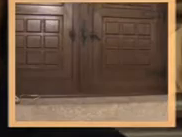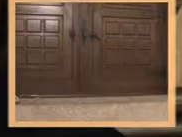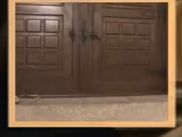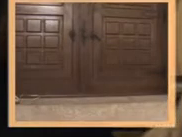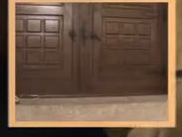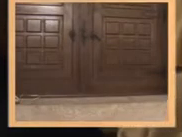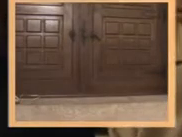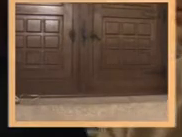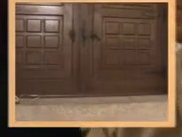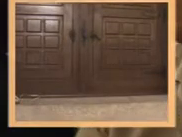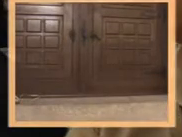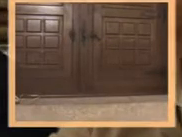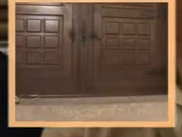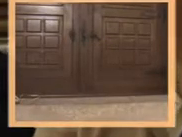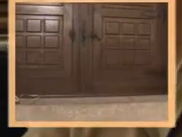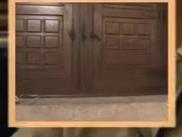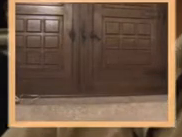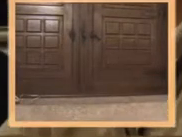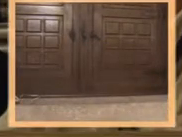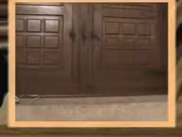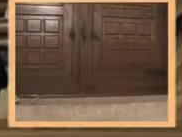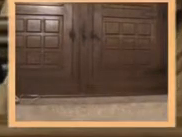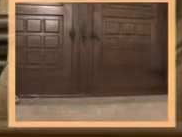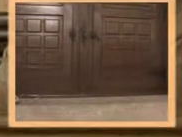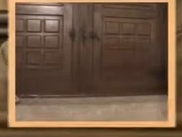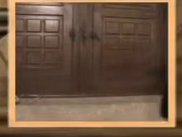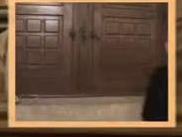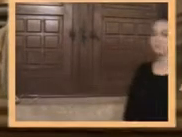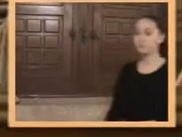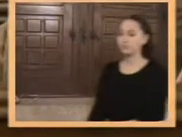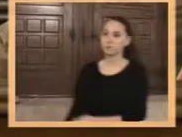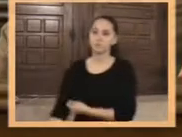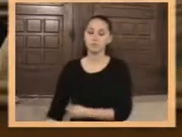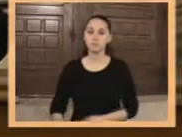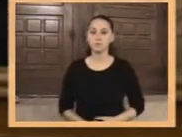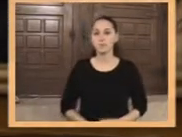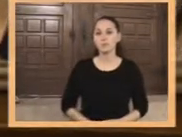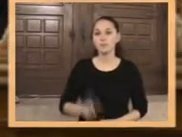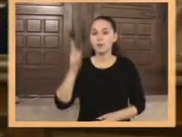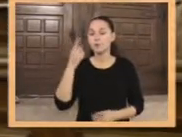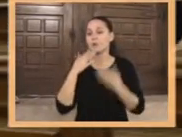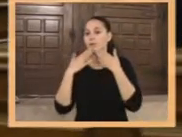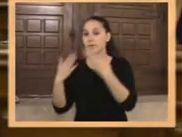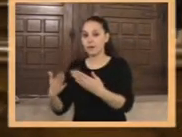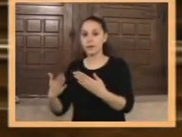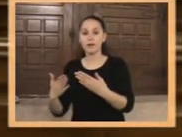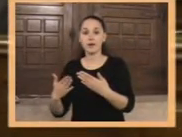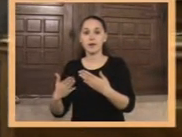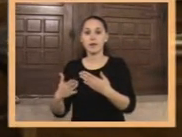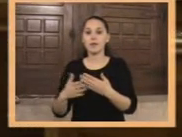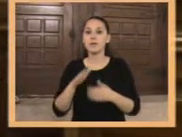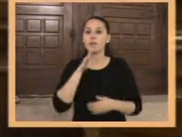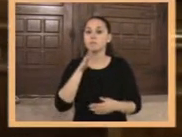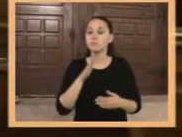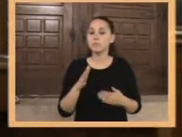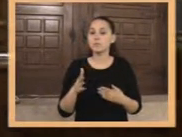Usted, señor Izquierdo, tiene la palabra el señor Rodríguez. Lo primero, agradecer la